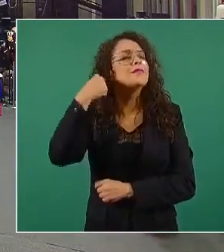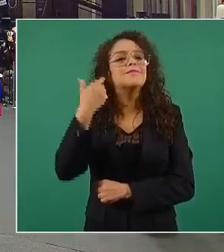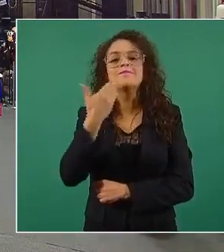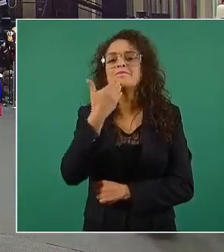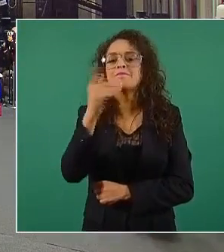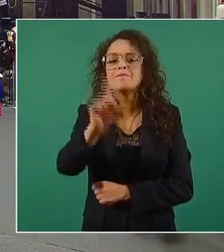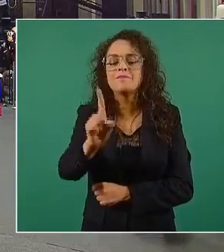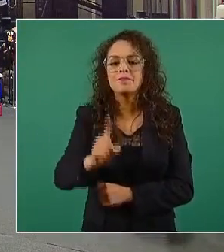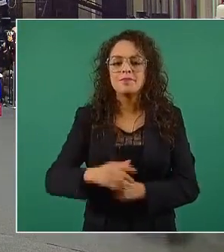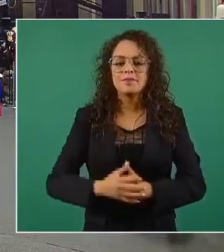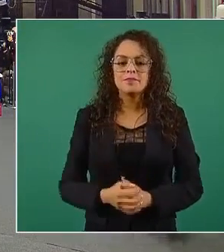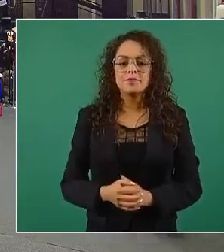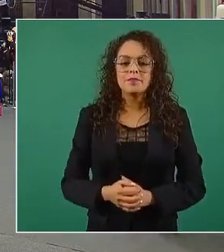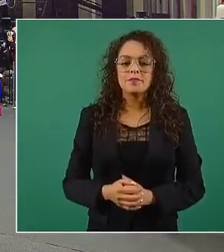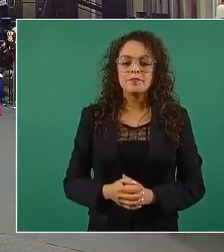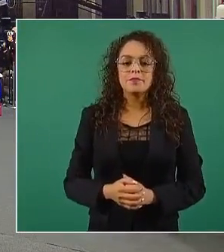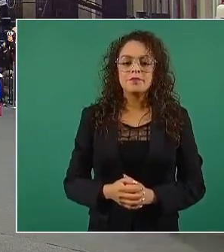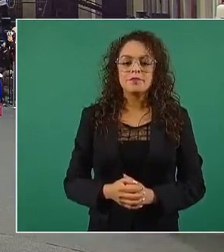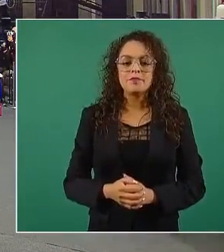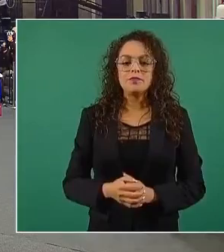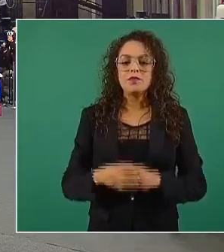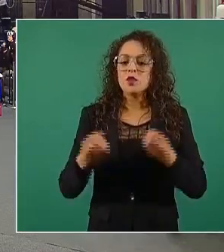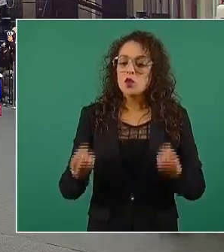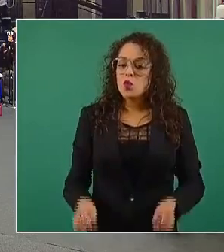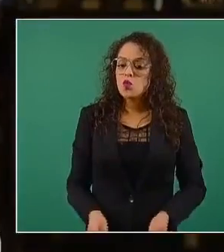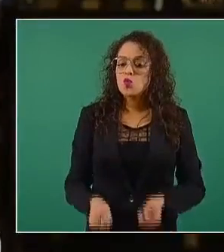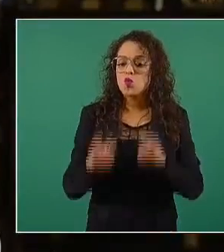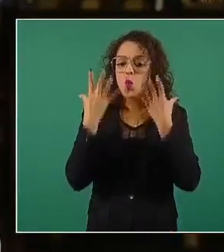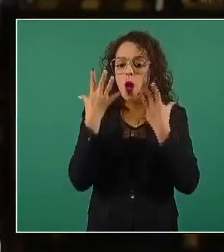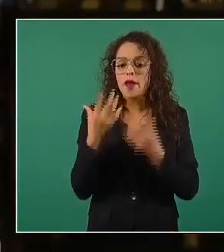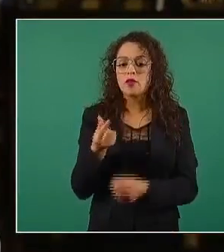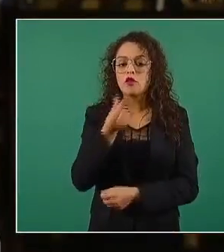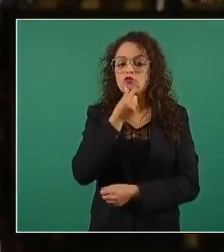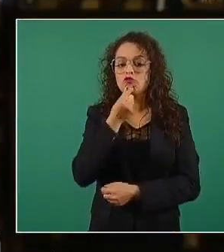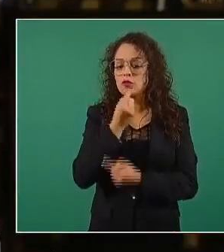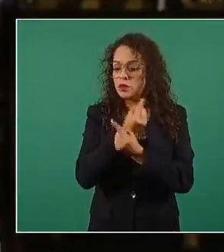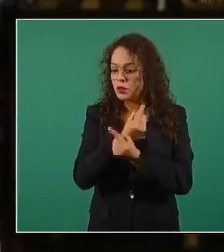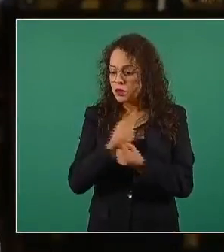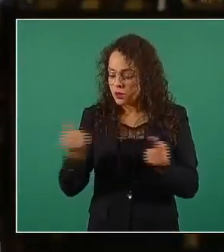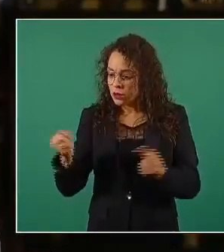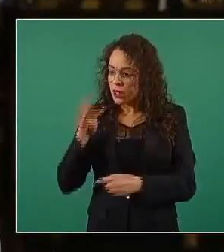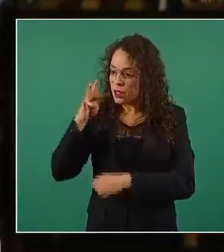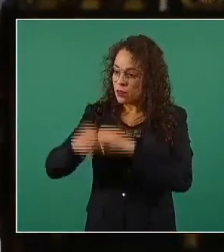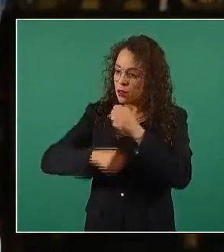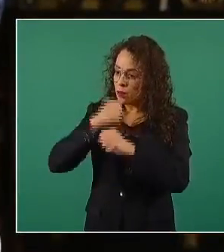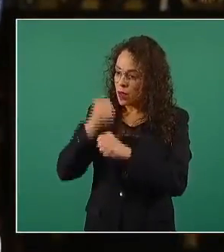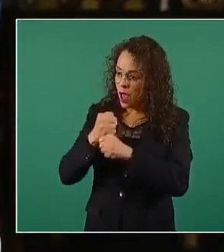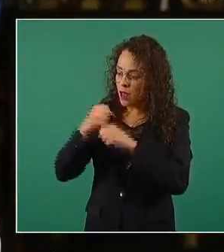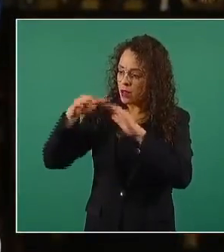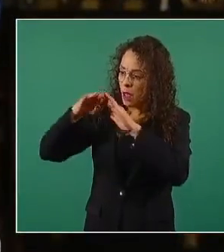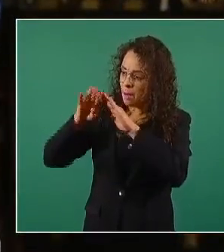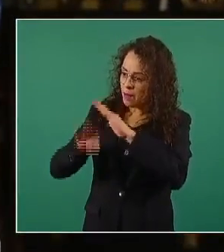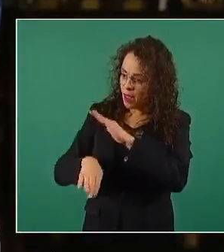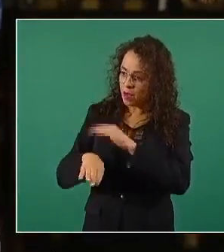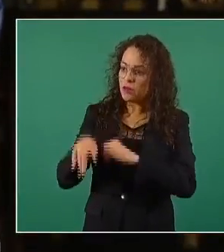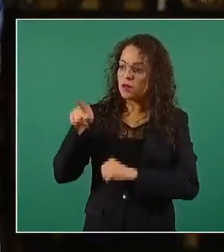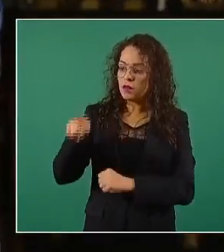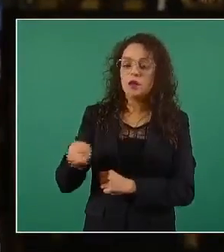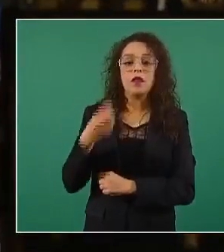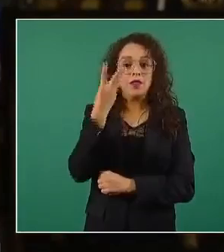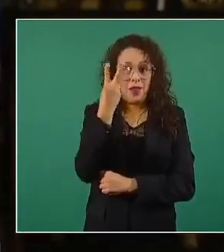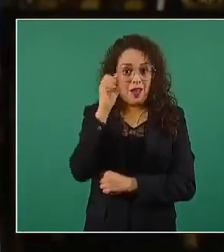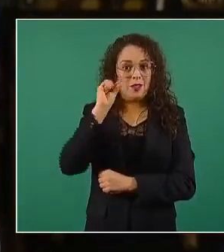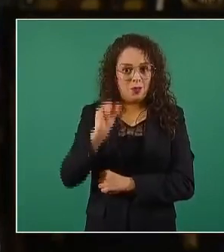Bien, ¿cuántos de estos niños, cuántos de estos menores de 19 años que ascienden a